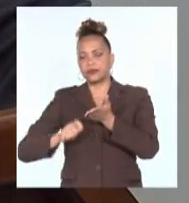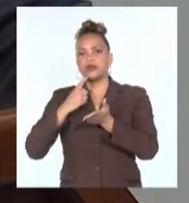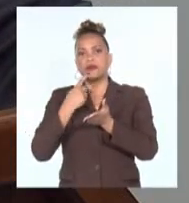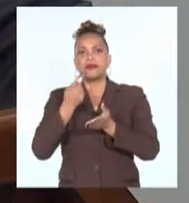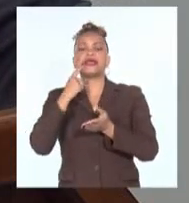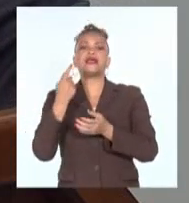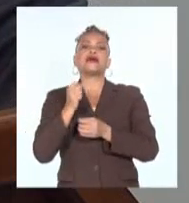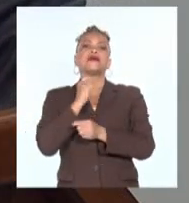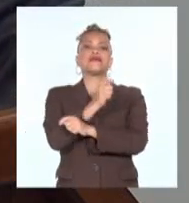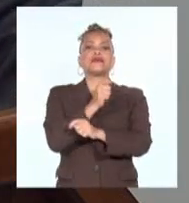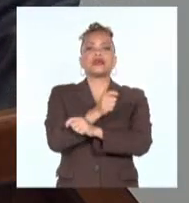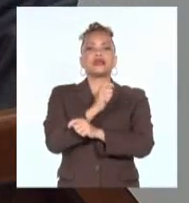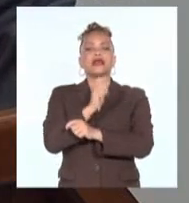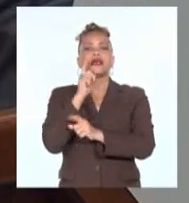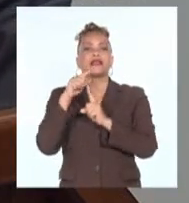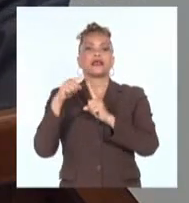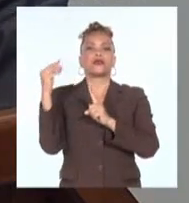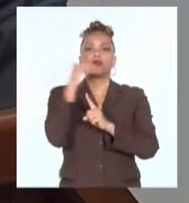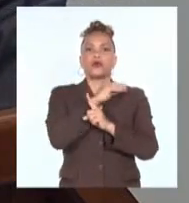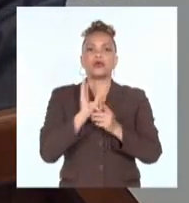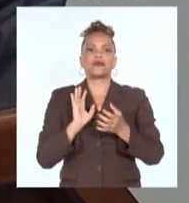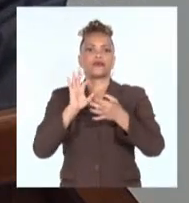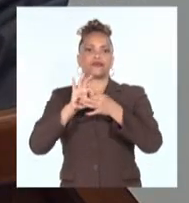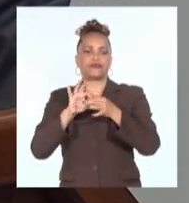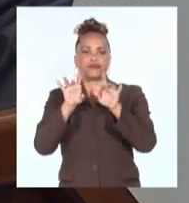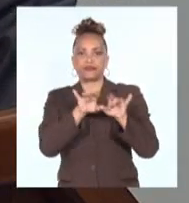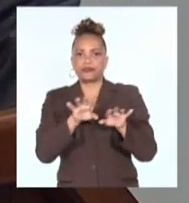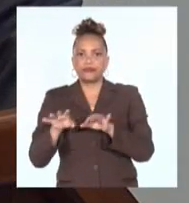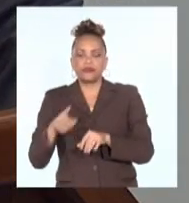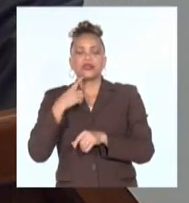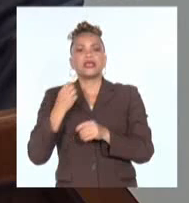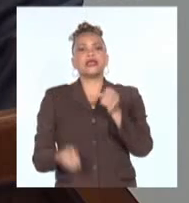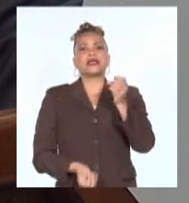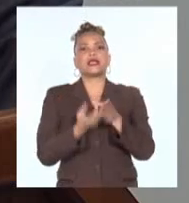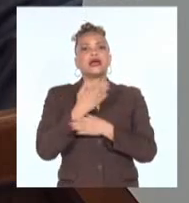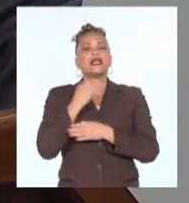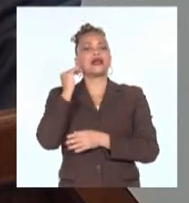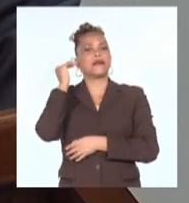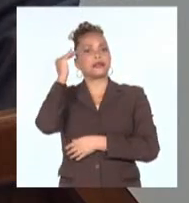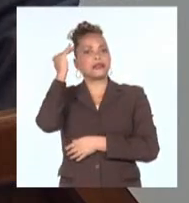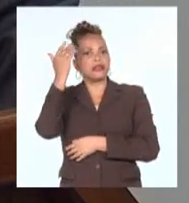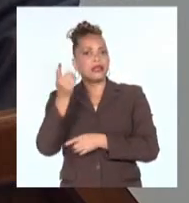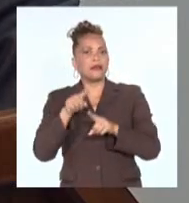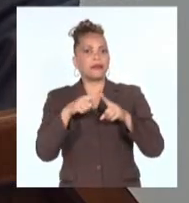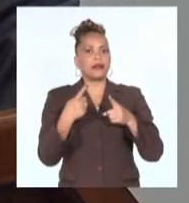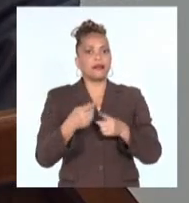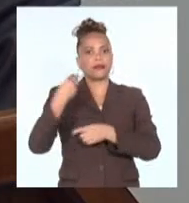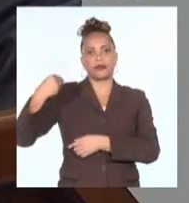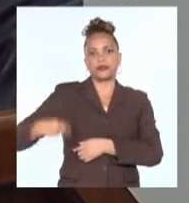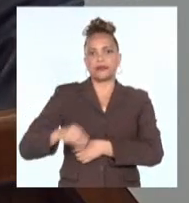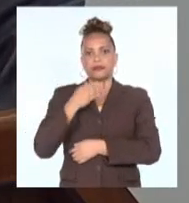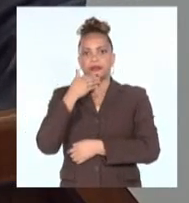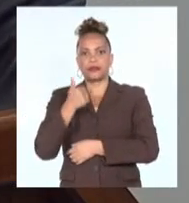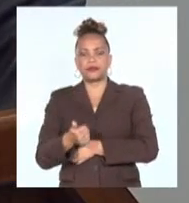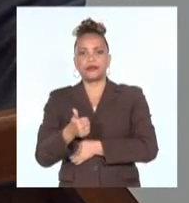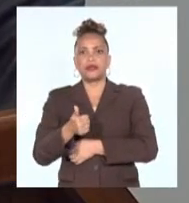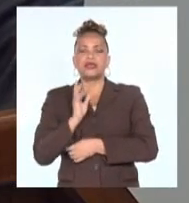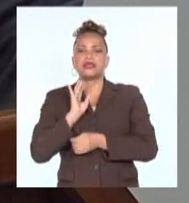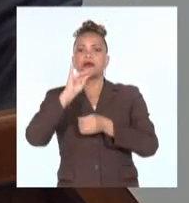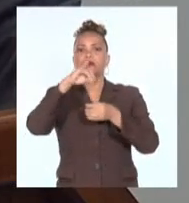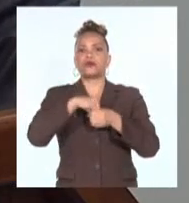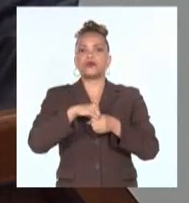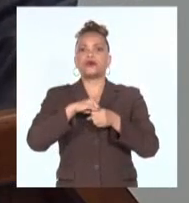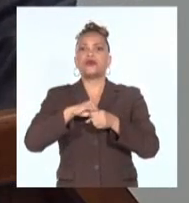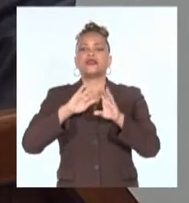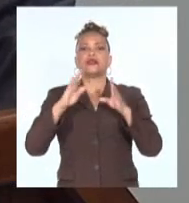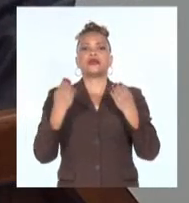y la conectividad y crear las capacidades para su aprovechamiento, promoviendo una mayor participación e inclusión de las